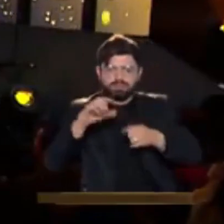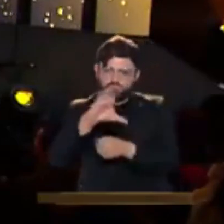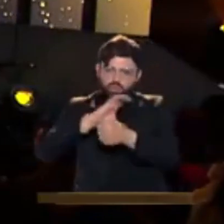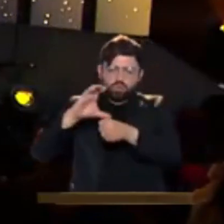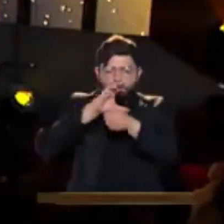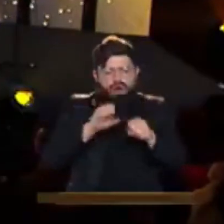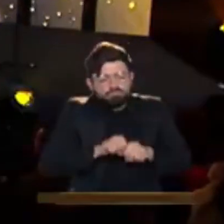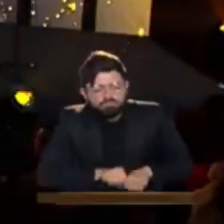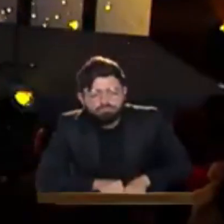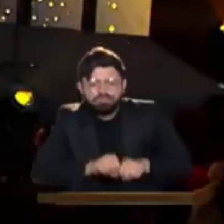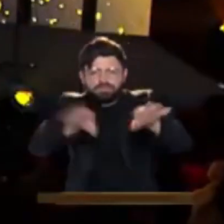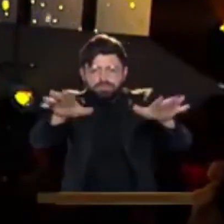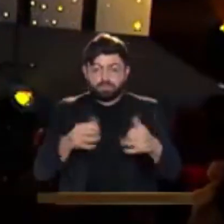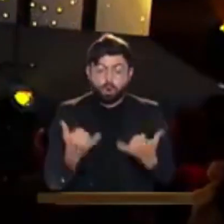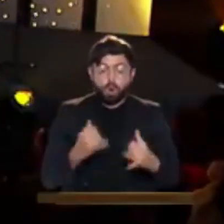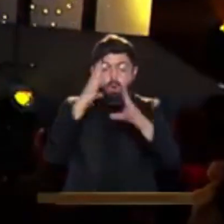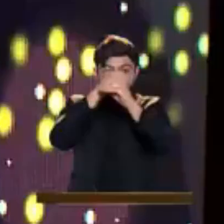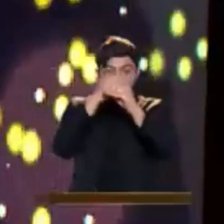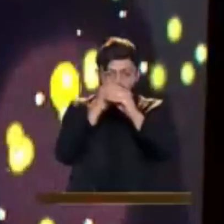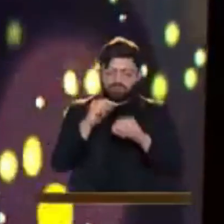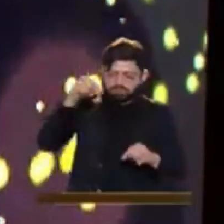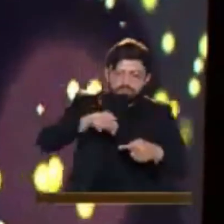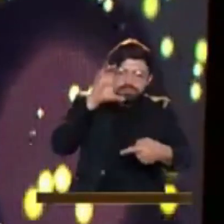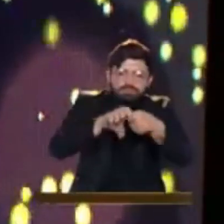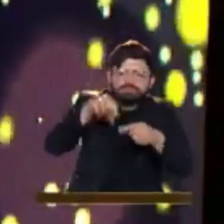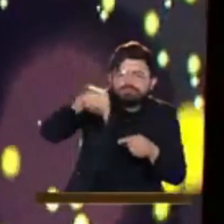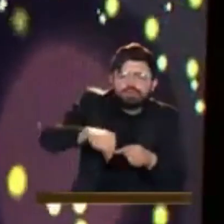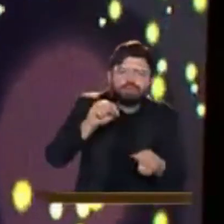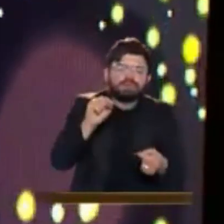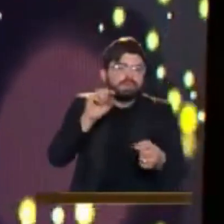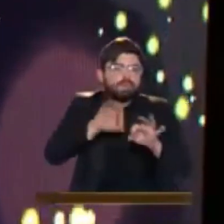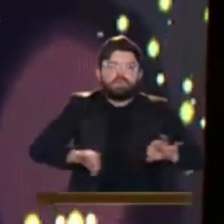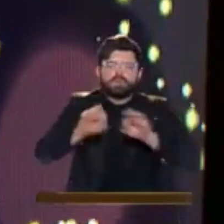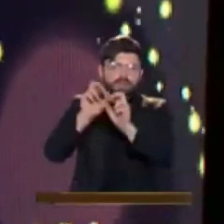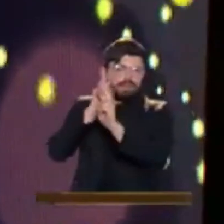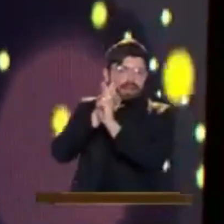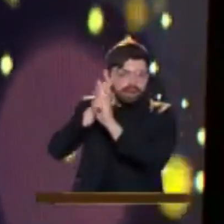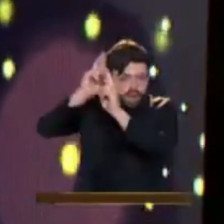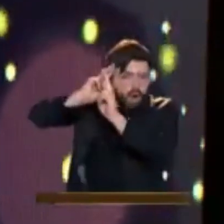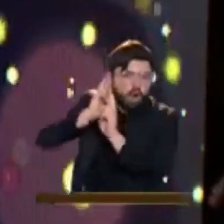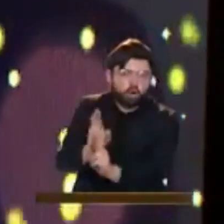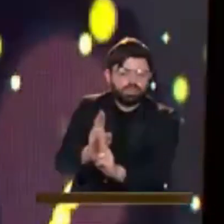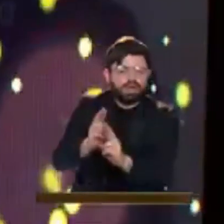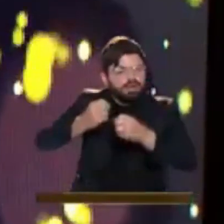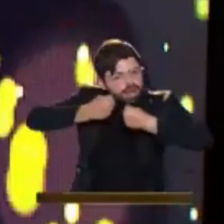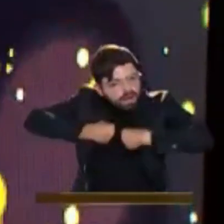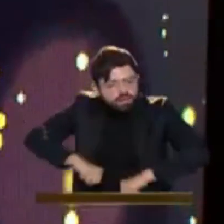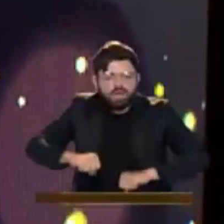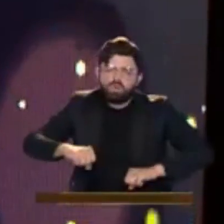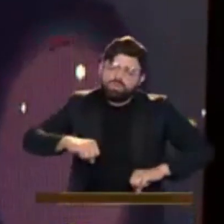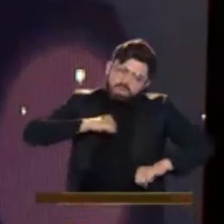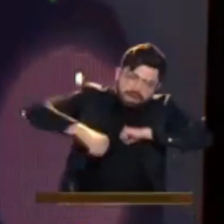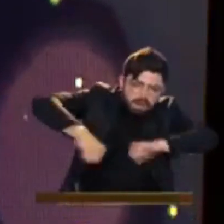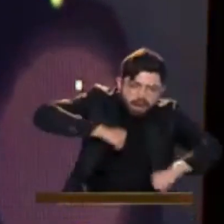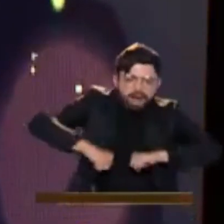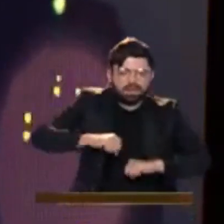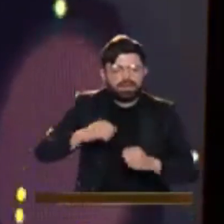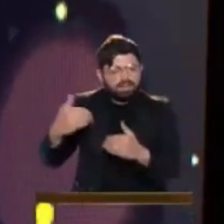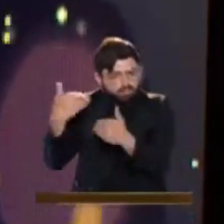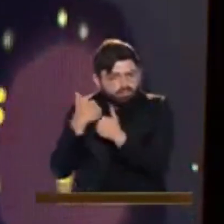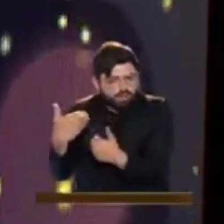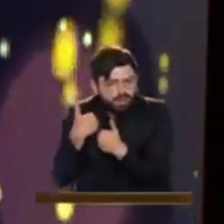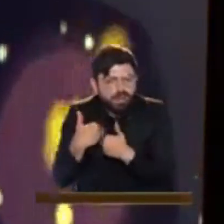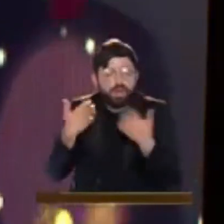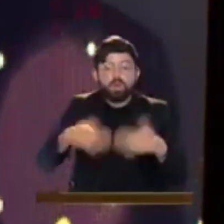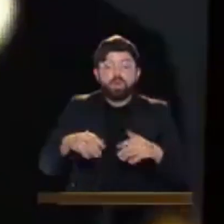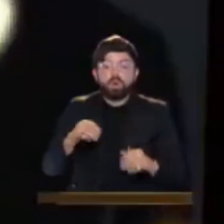ciudad. Y esta noche nos hemos dado cita aquí para reconocer el esfuerzo, ese esfuerzo valiente, la valentía, la responsabilidad